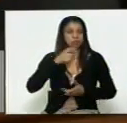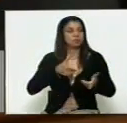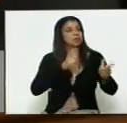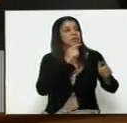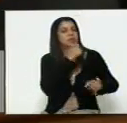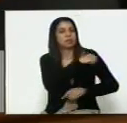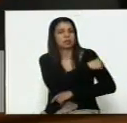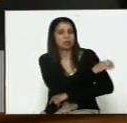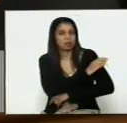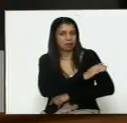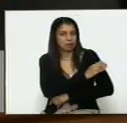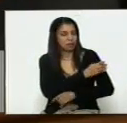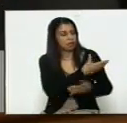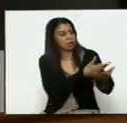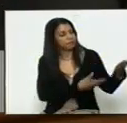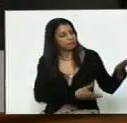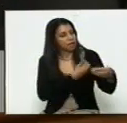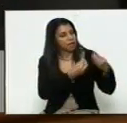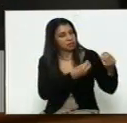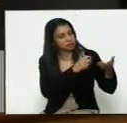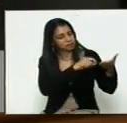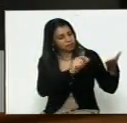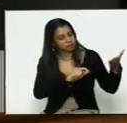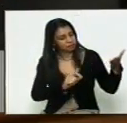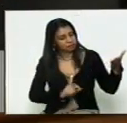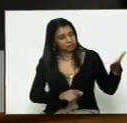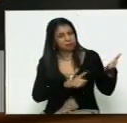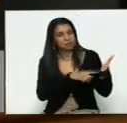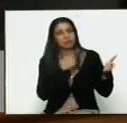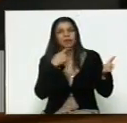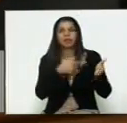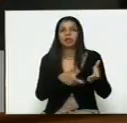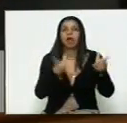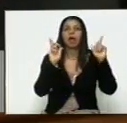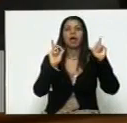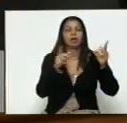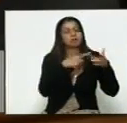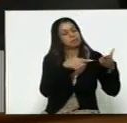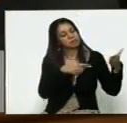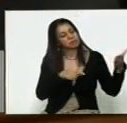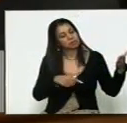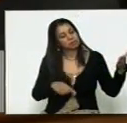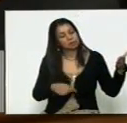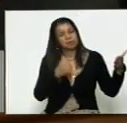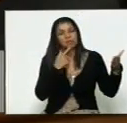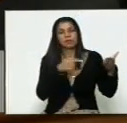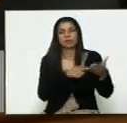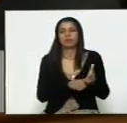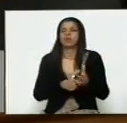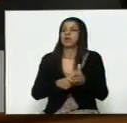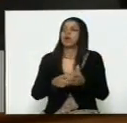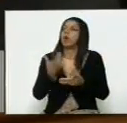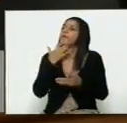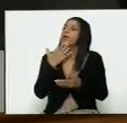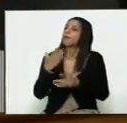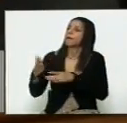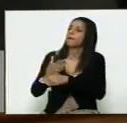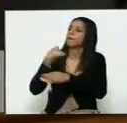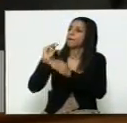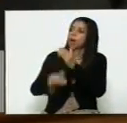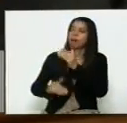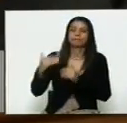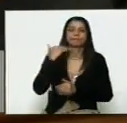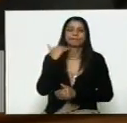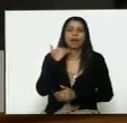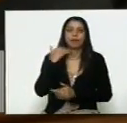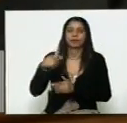por el Centro de Salud. Estos permisos o licencias no serán computados como inasistencia